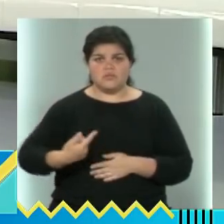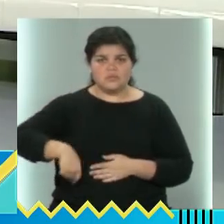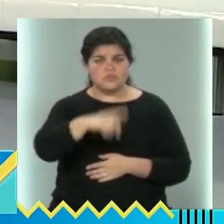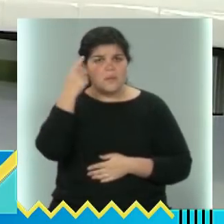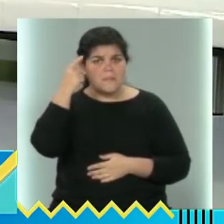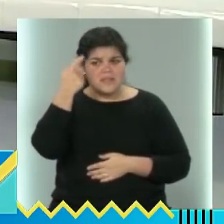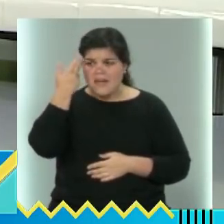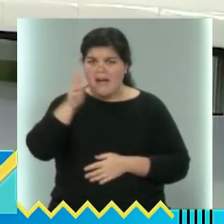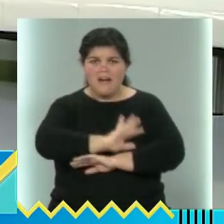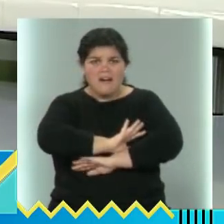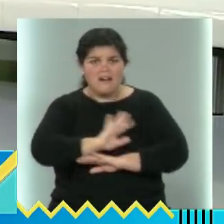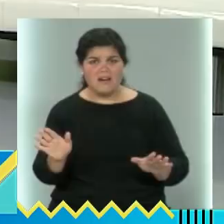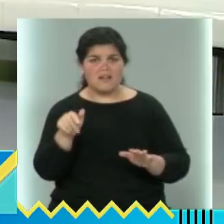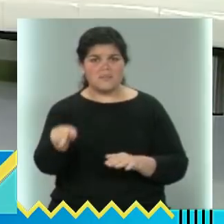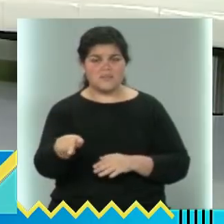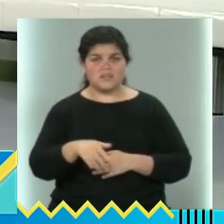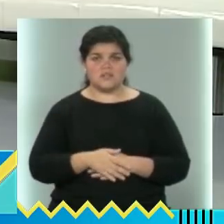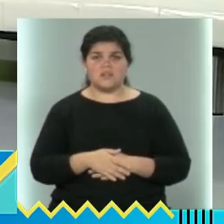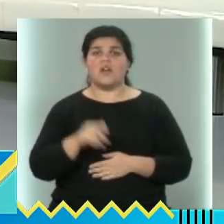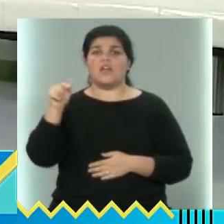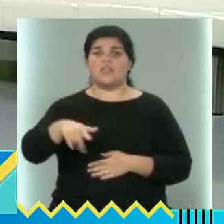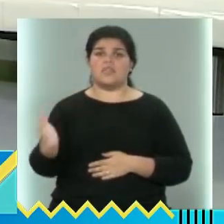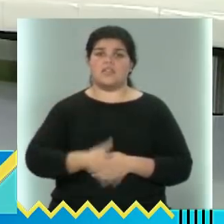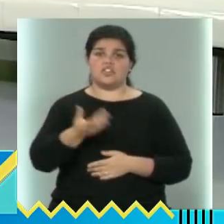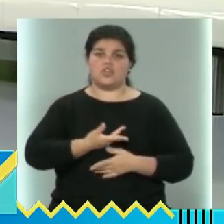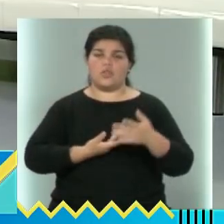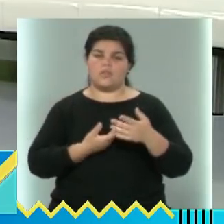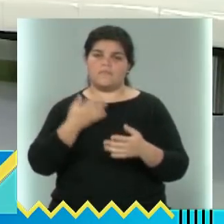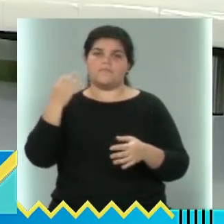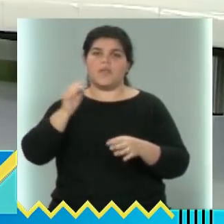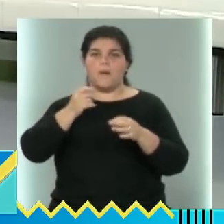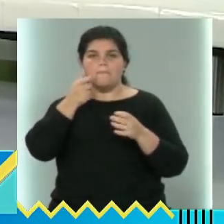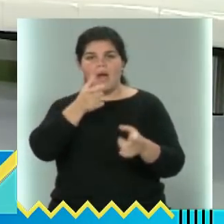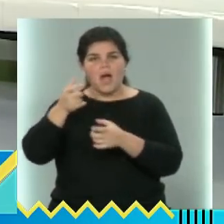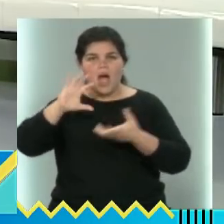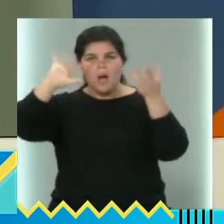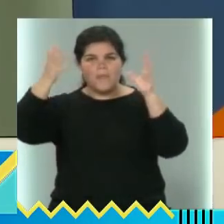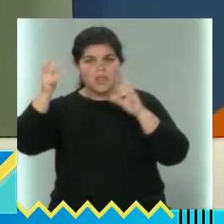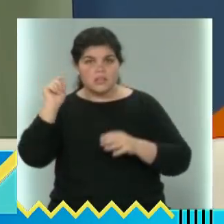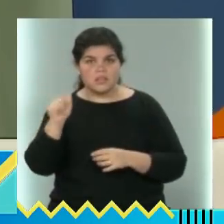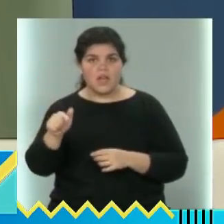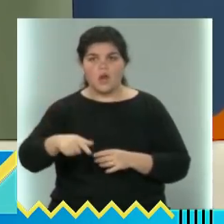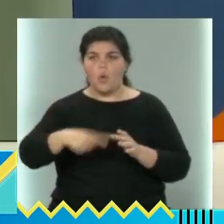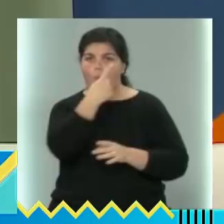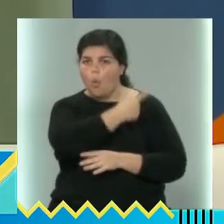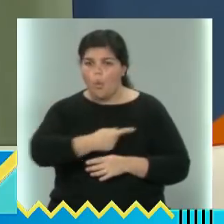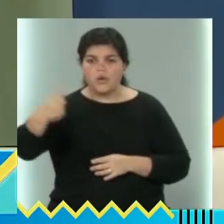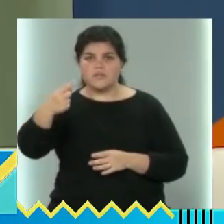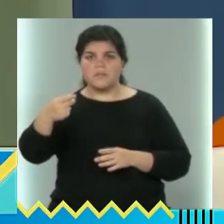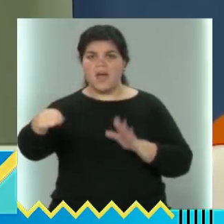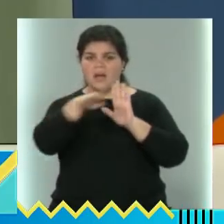fue gravísimo que la Dirección de Protección Ambiental en un tiempo récord de una semana y sin que estuvieran cumplidos ninguna